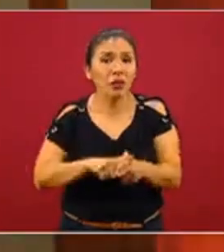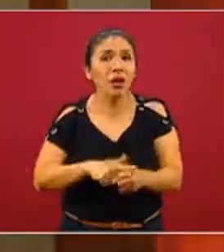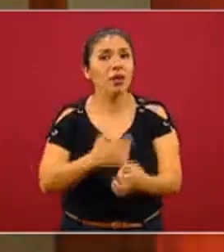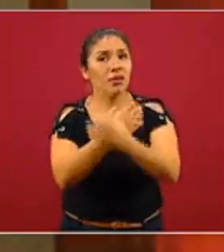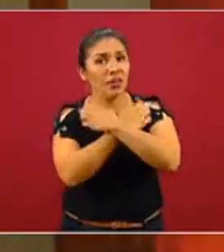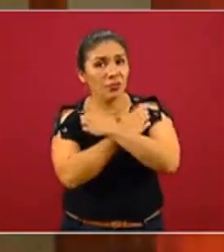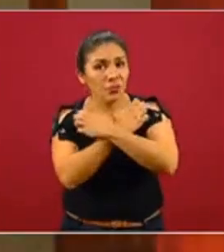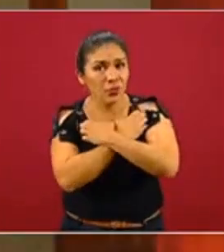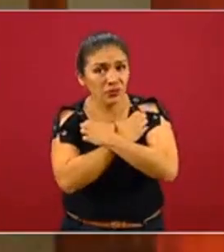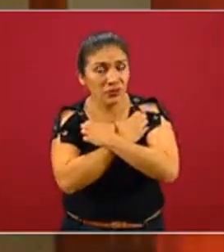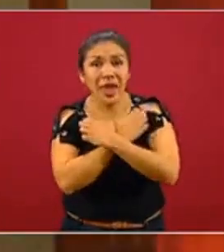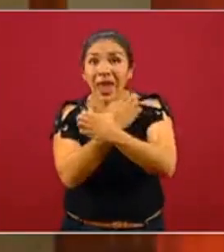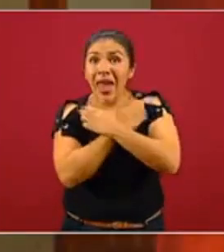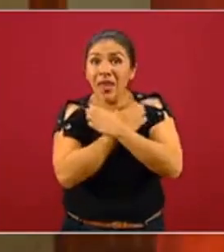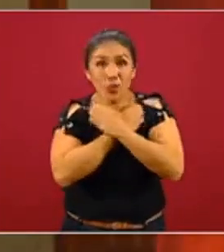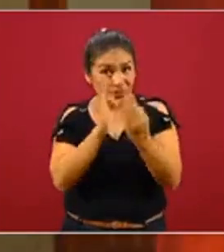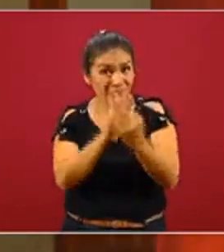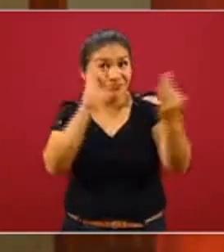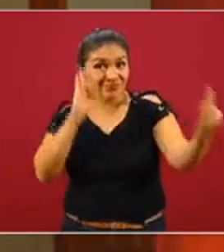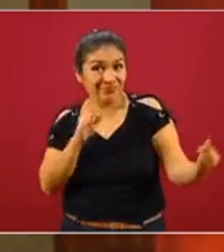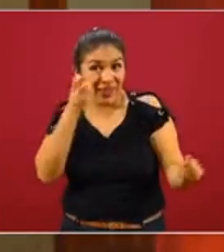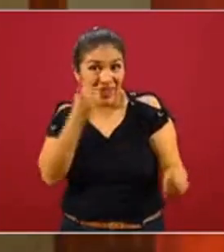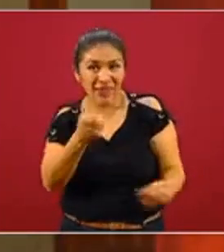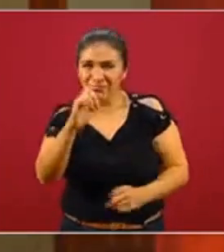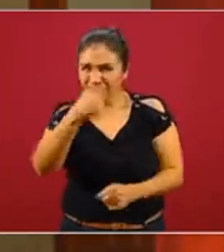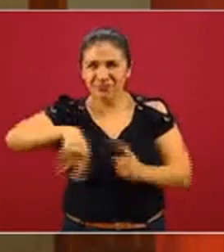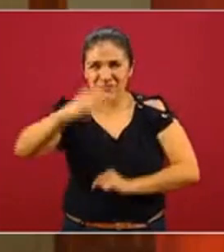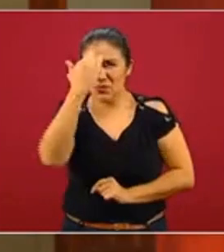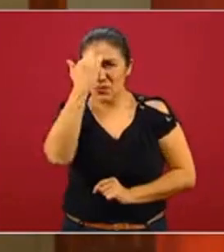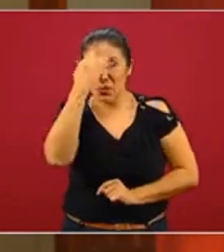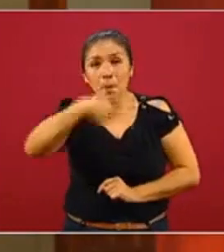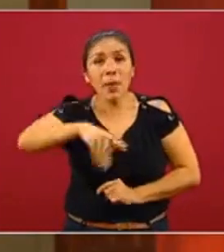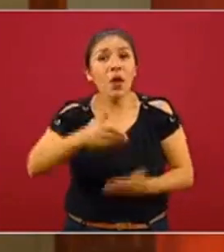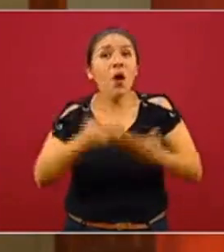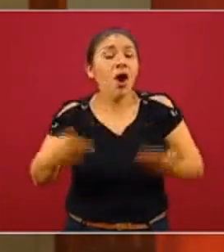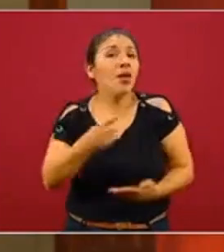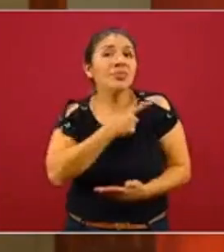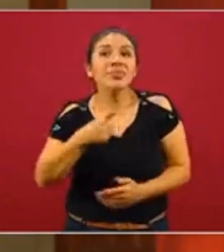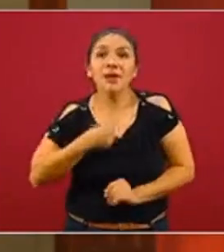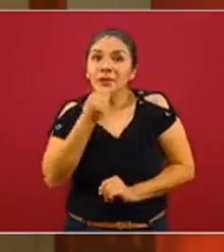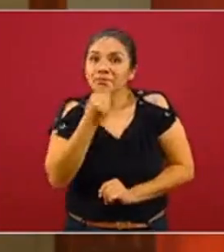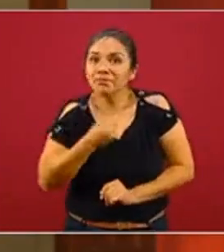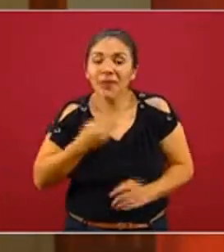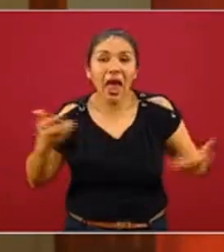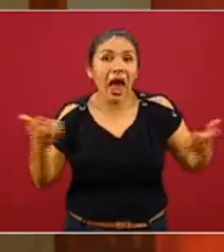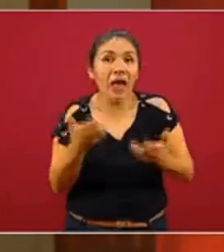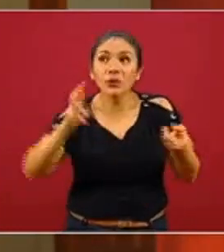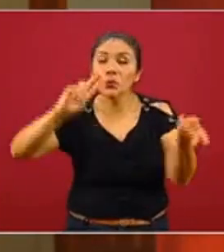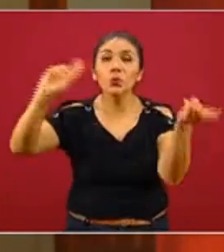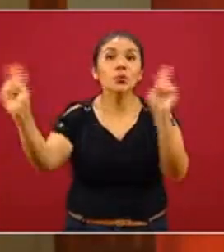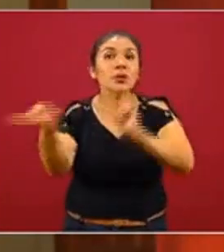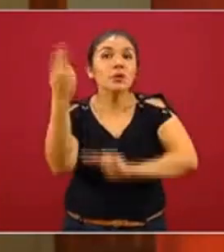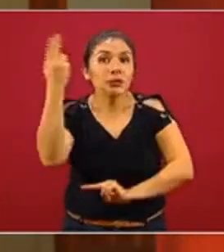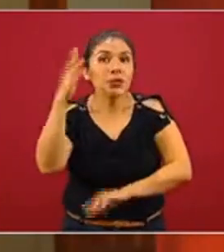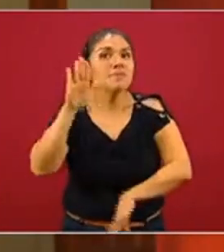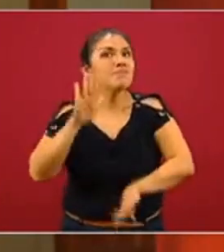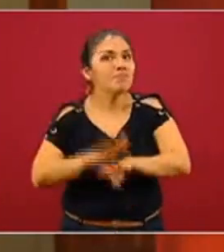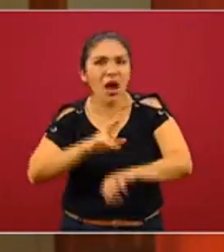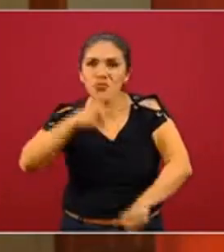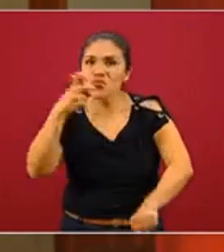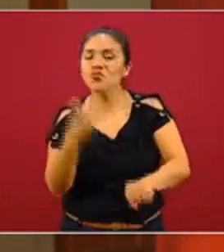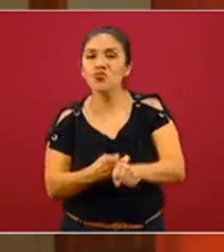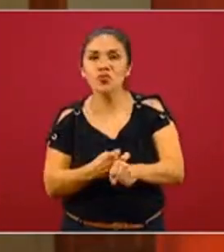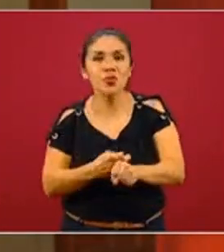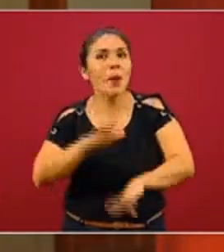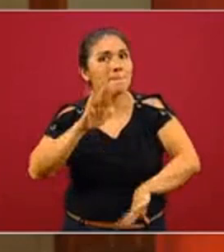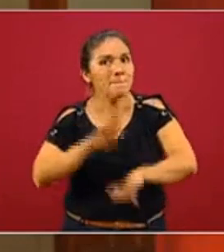educación, la educación a distancia, que es algo que ya conocíamos, pero que ahora se tiene que aplicar de manera universal, de manera mucho más fuerte, de manera